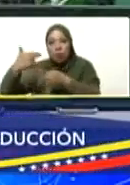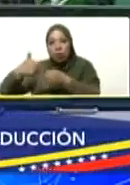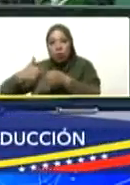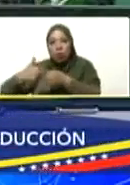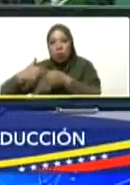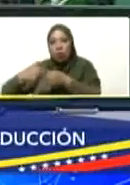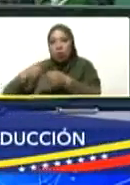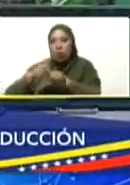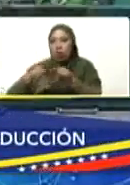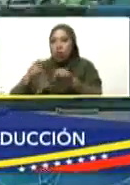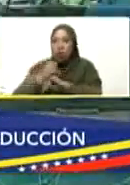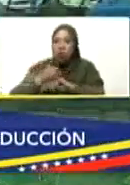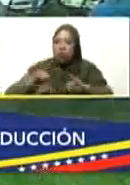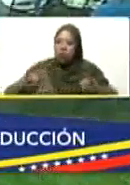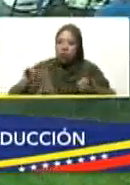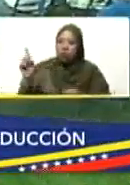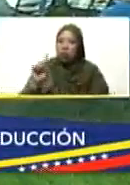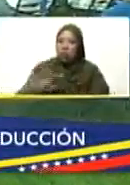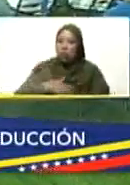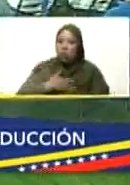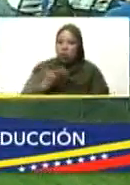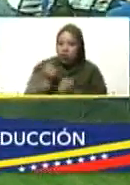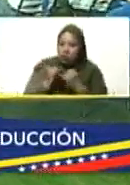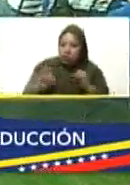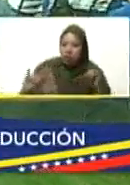no dependiente de la renta petrolera.